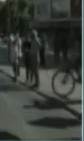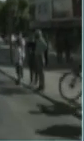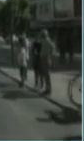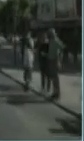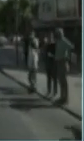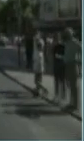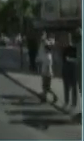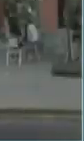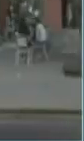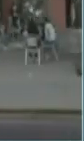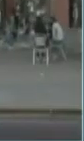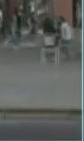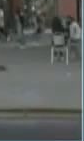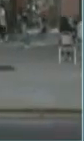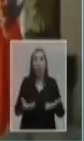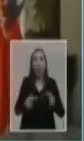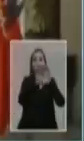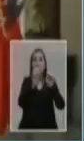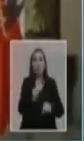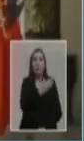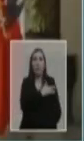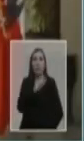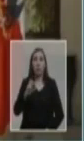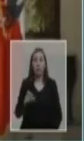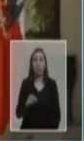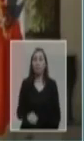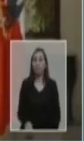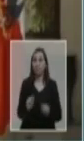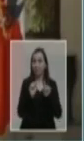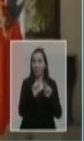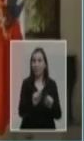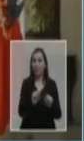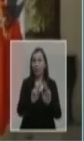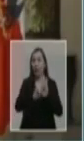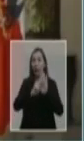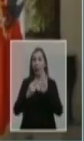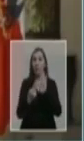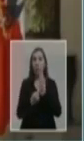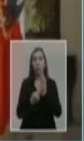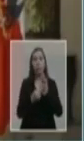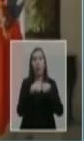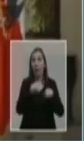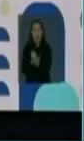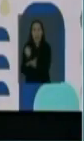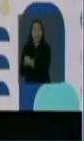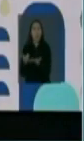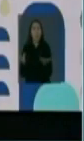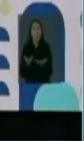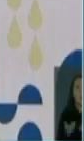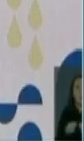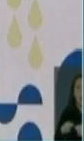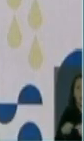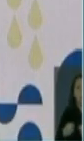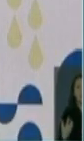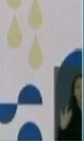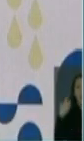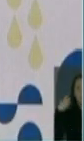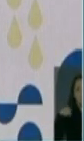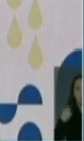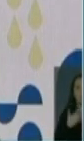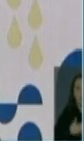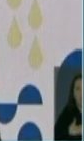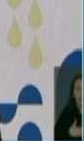había discutido esta situación, en esta misma temática en la Comisión del Congreso, pero